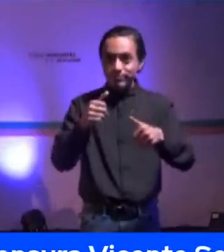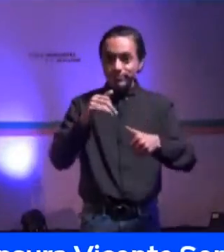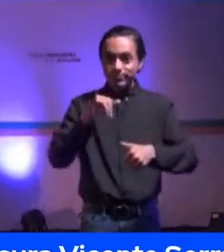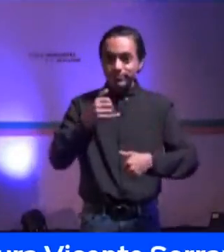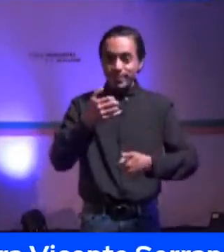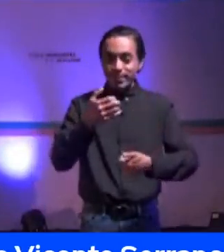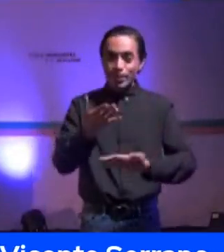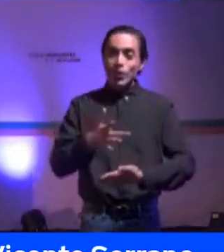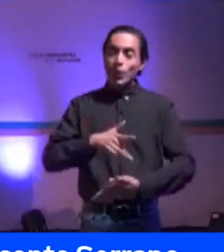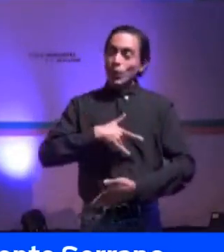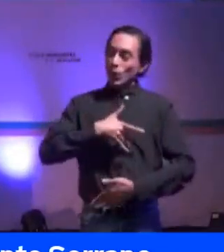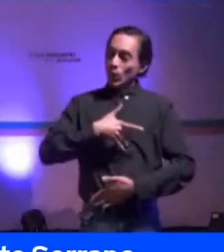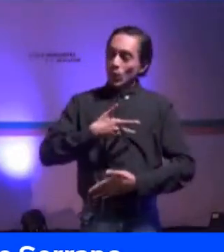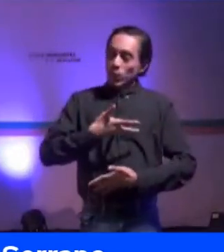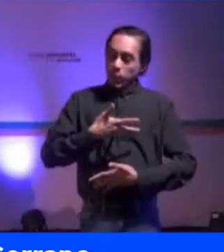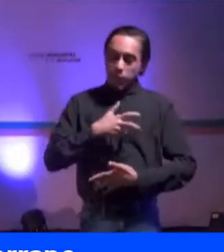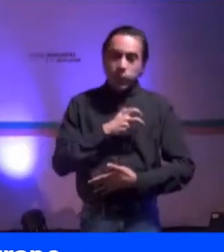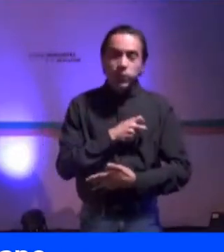Muy conmovido, gracias.